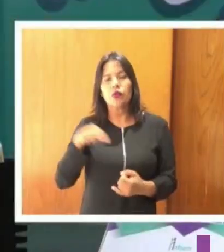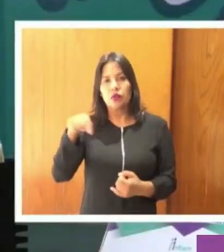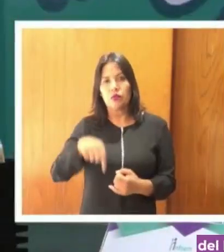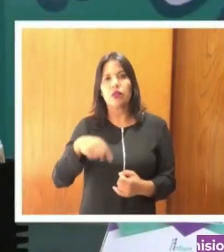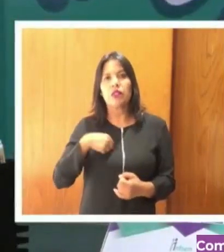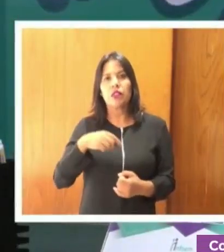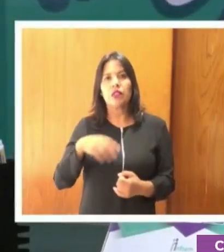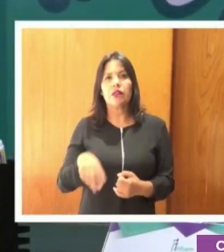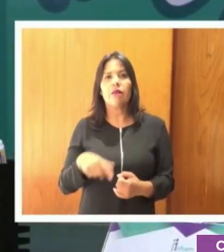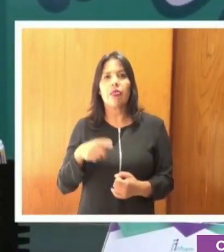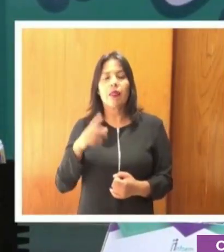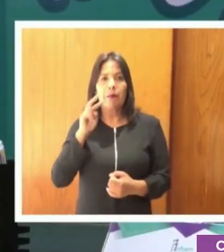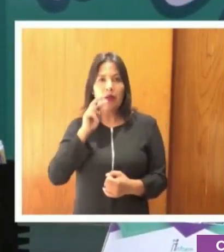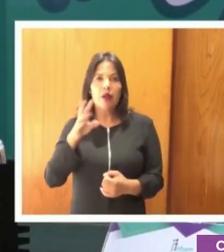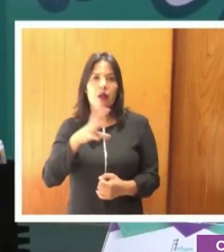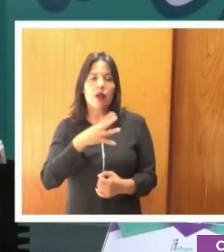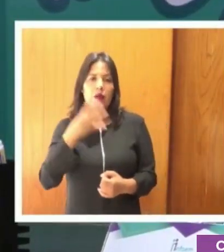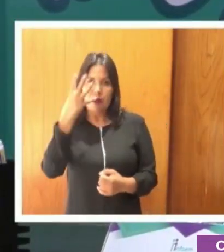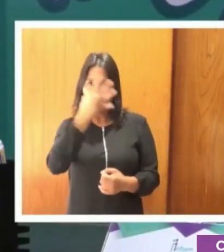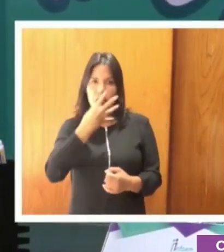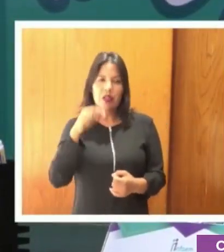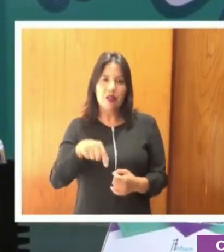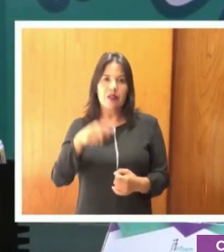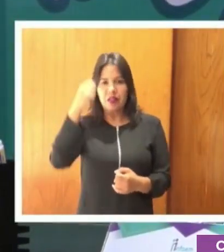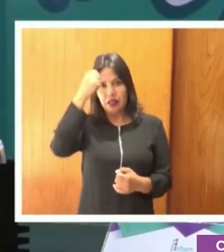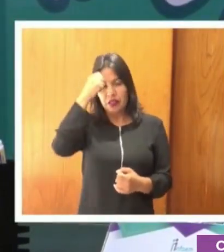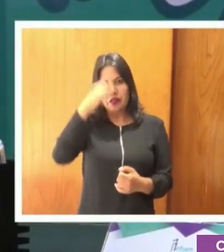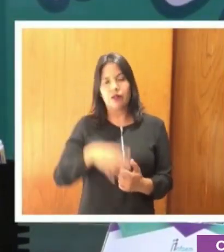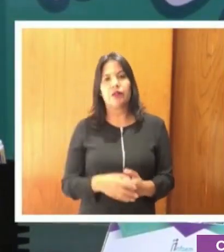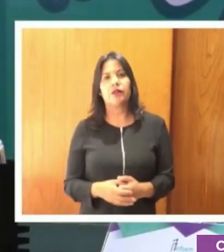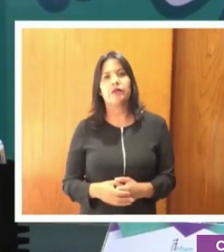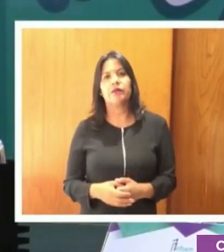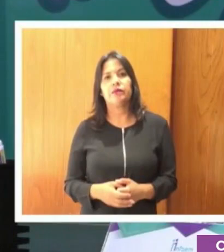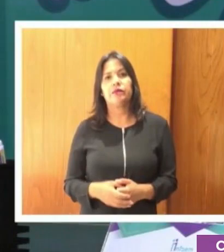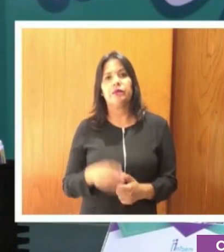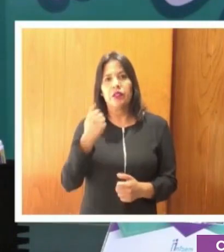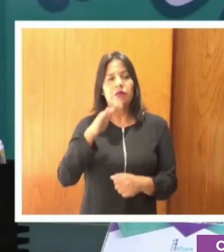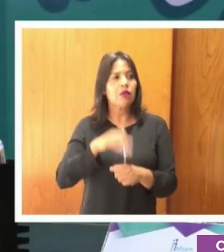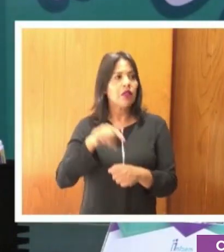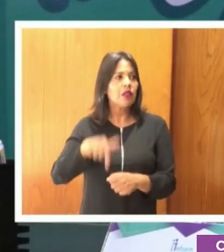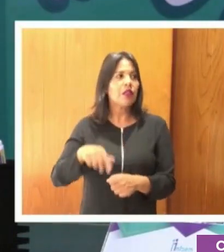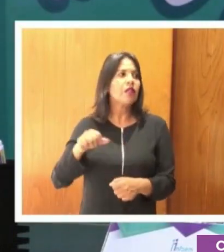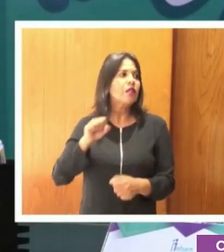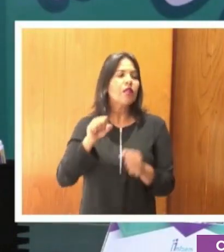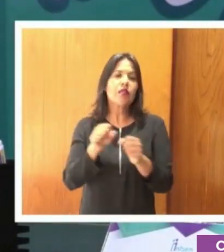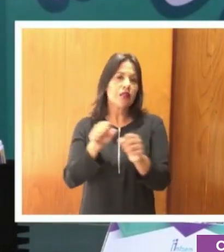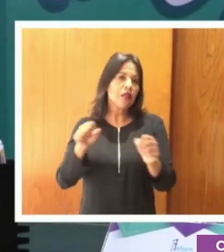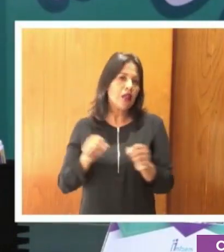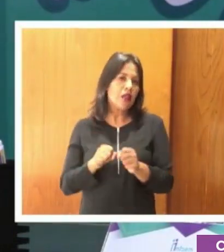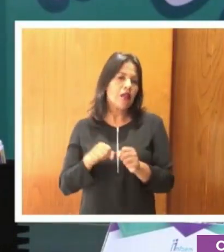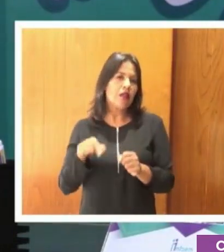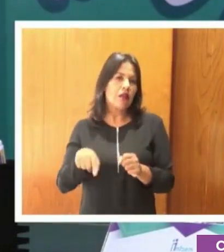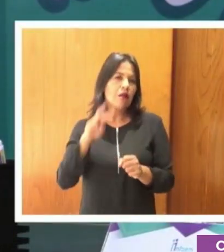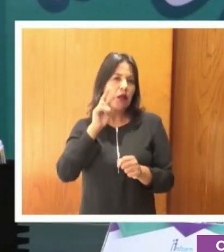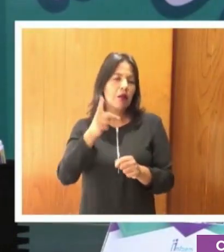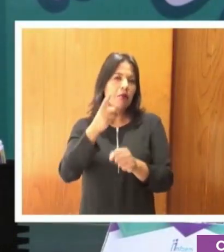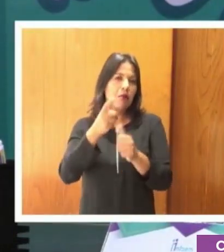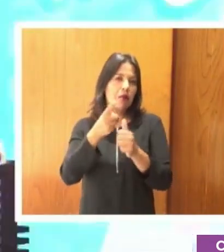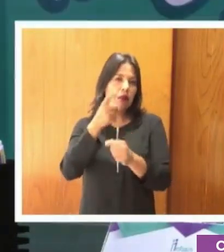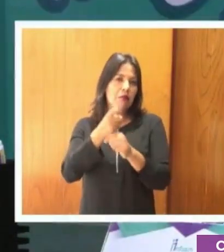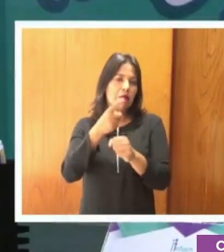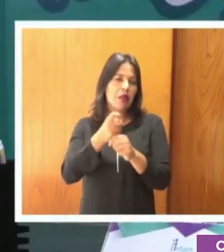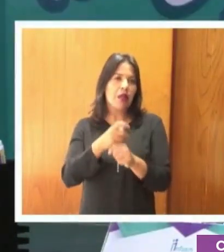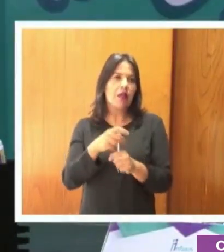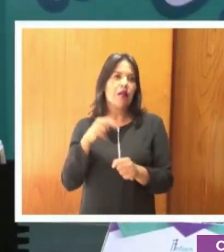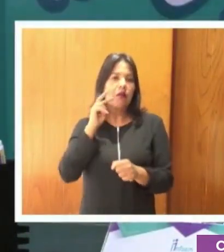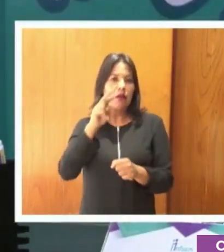bello y hermoso municipio de Texcoco, y más aquí en la sala de cabildos, que es la primera vez que nos deja